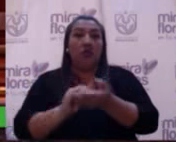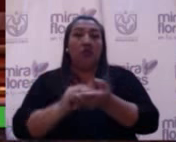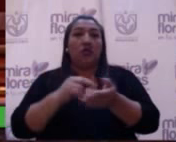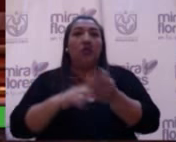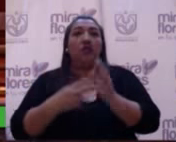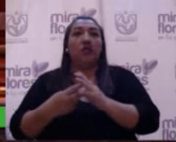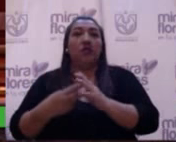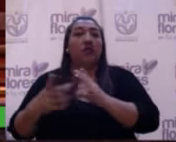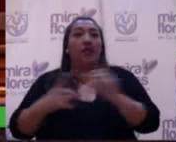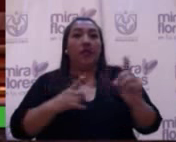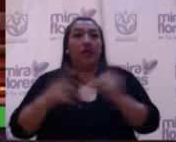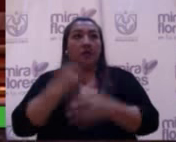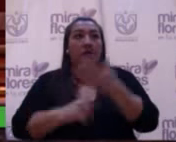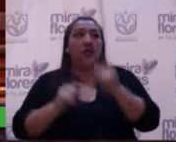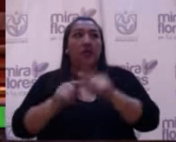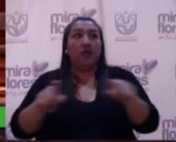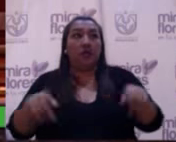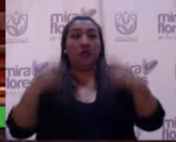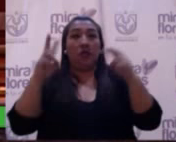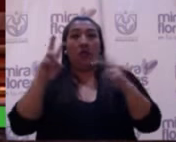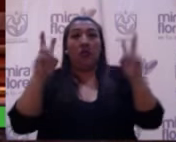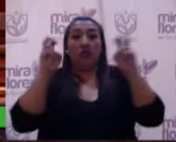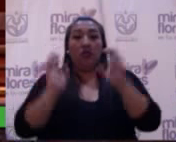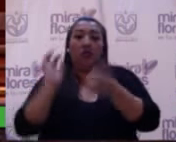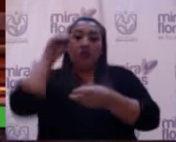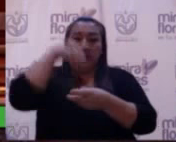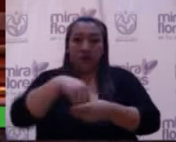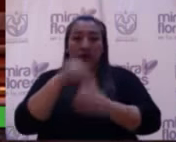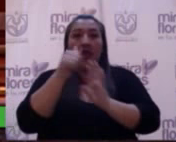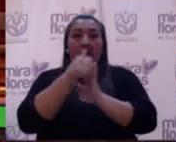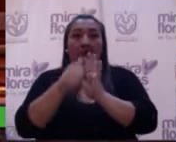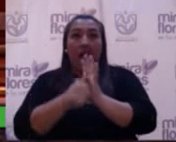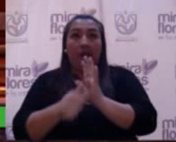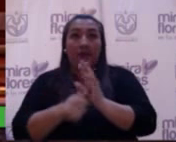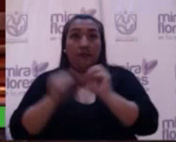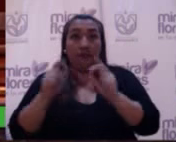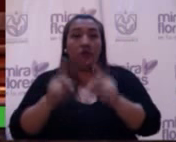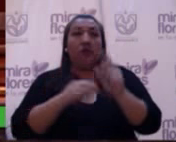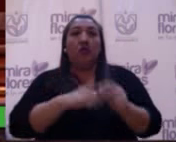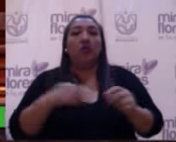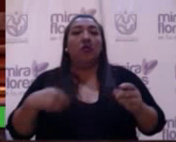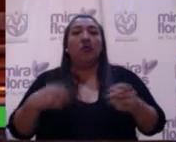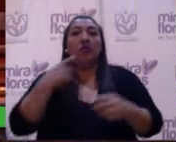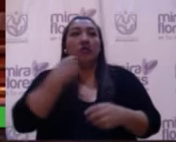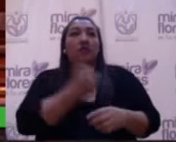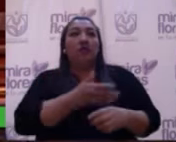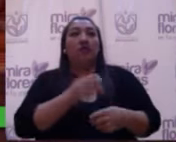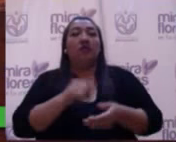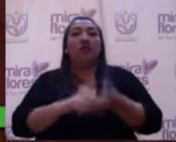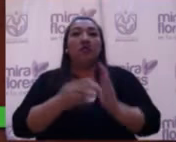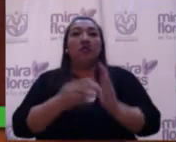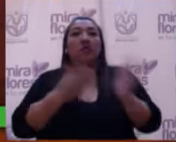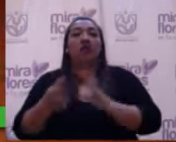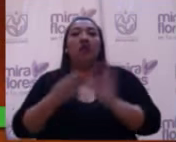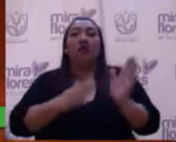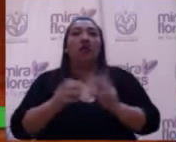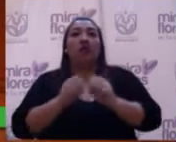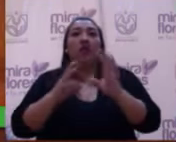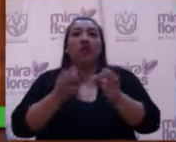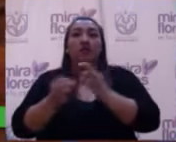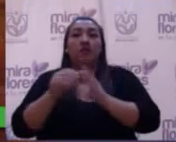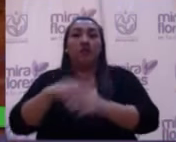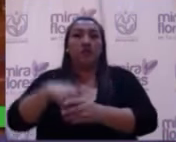a debate para que estos dos temas puedan incorporarse a lo que es orden del día. Aquellos miembros del Consejo que estén a favor de que pase a la orden del día, si no se expresa